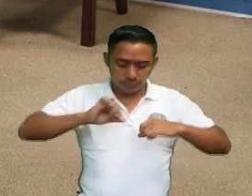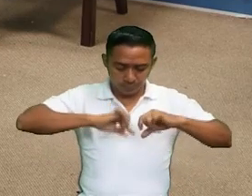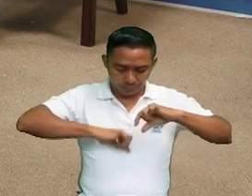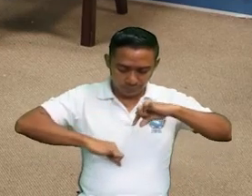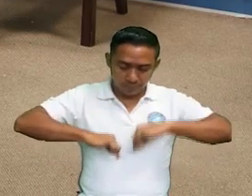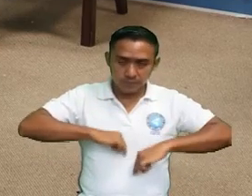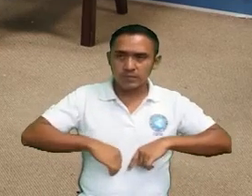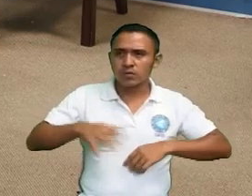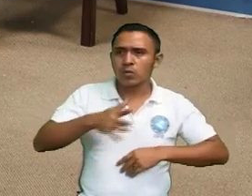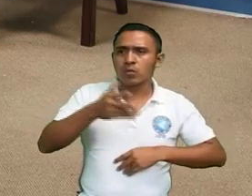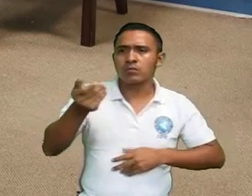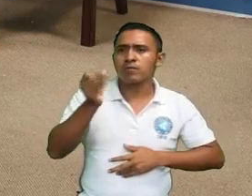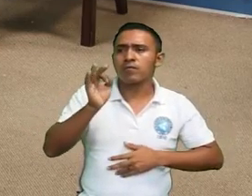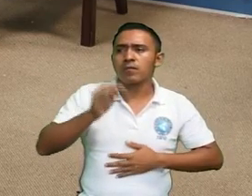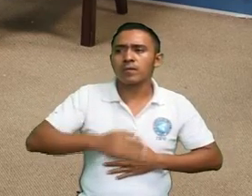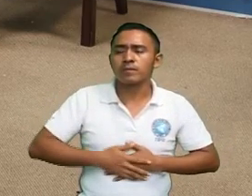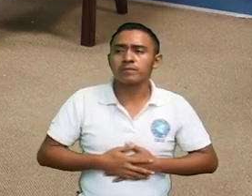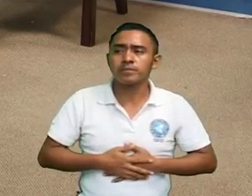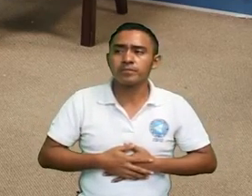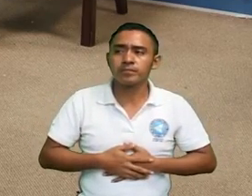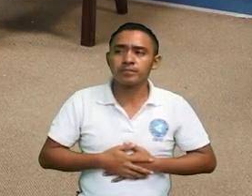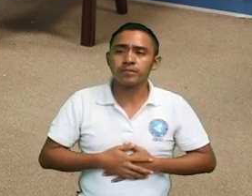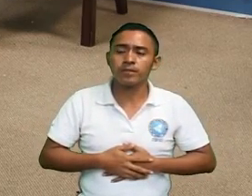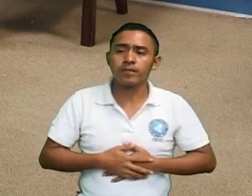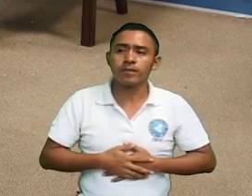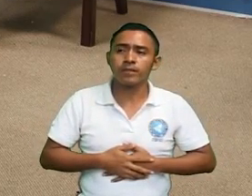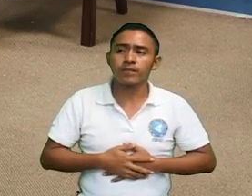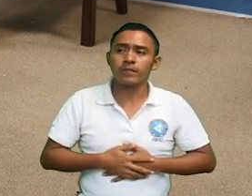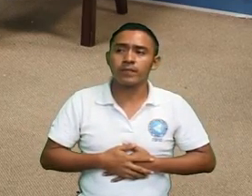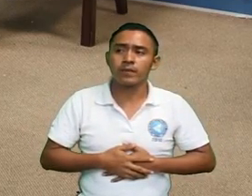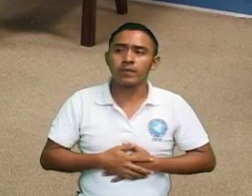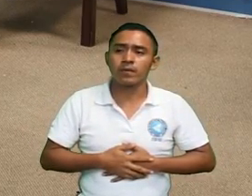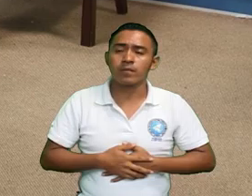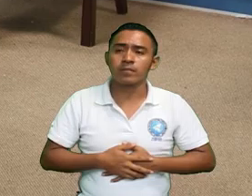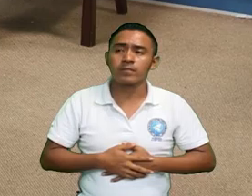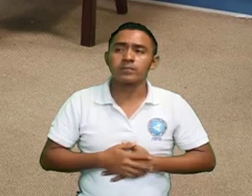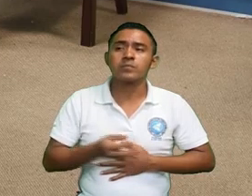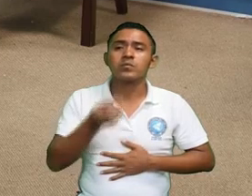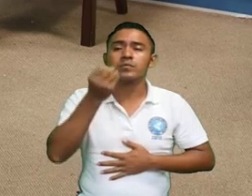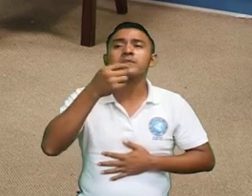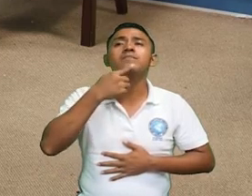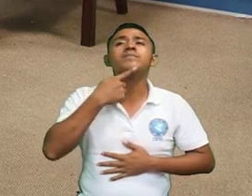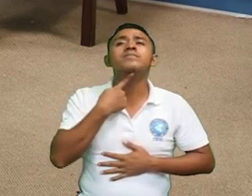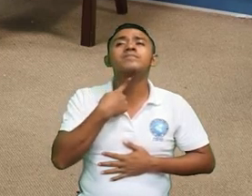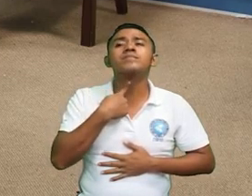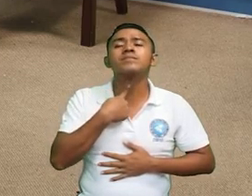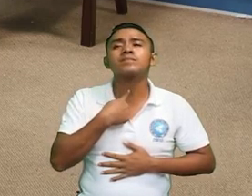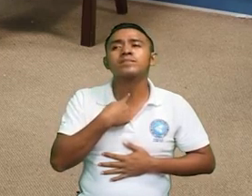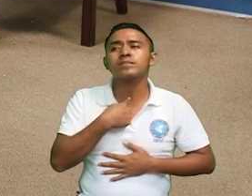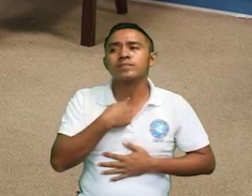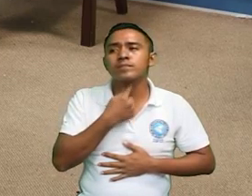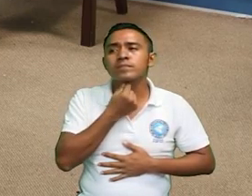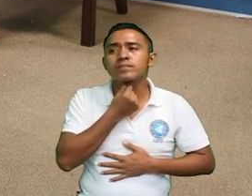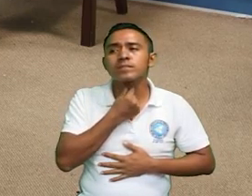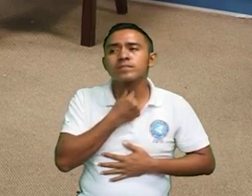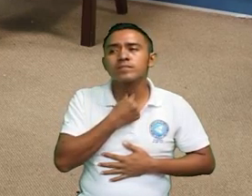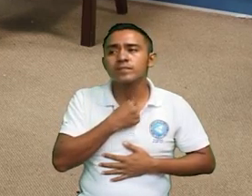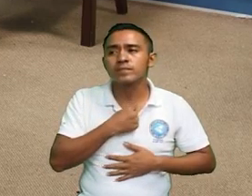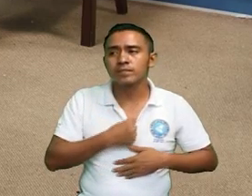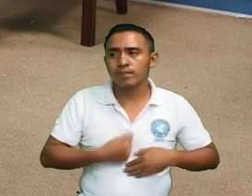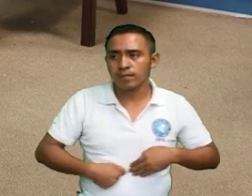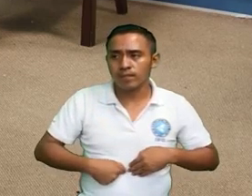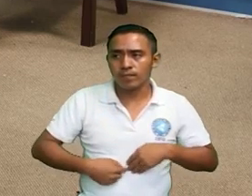¿Qué otros mecanismos son? Bueno, el jugo gástrico, el alimento entra por la boca, pasa por el esófago